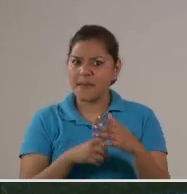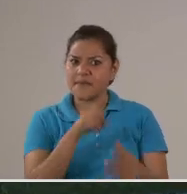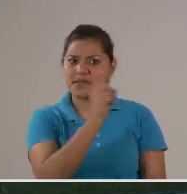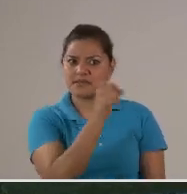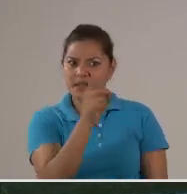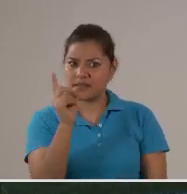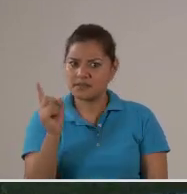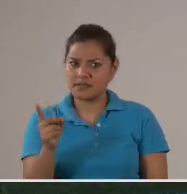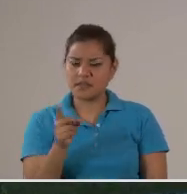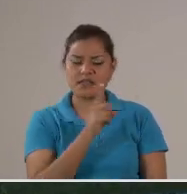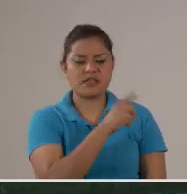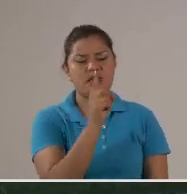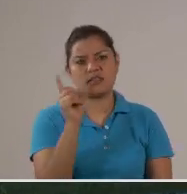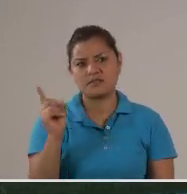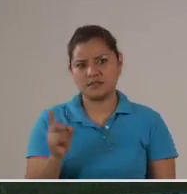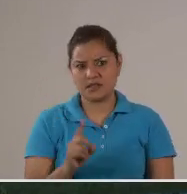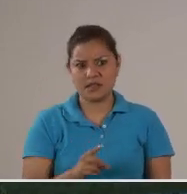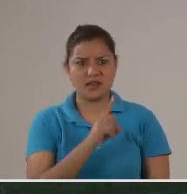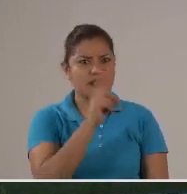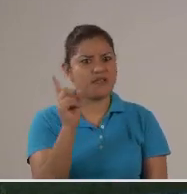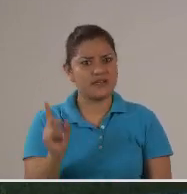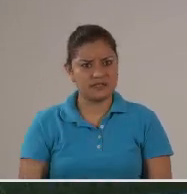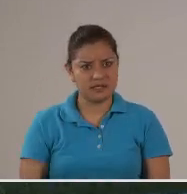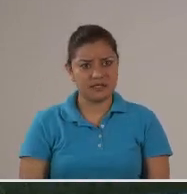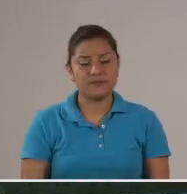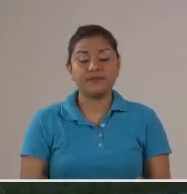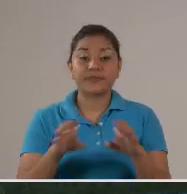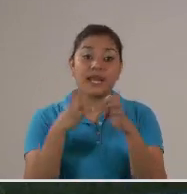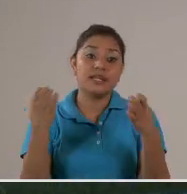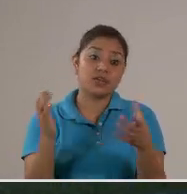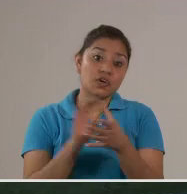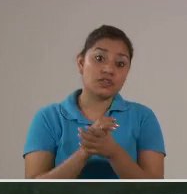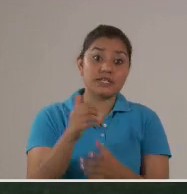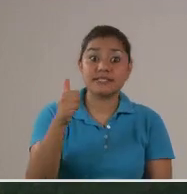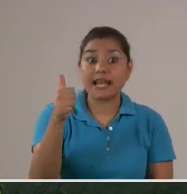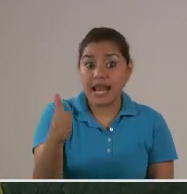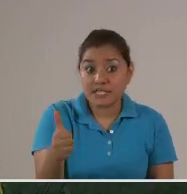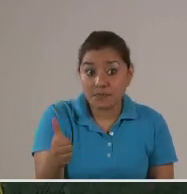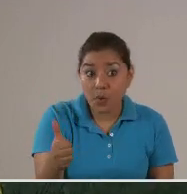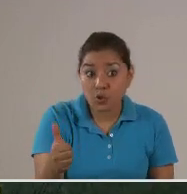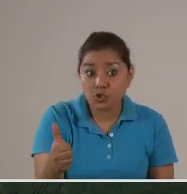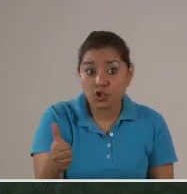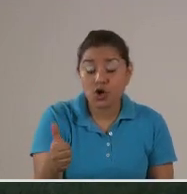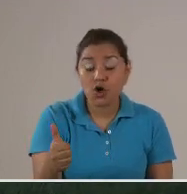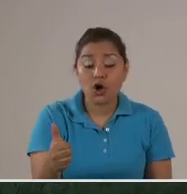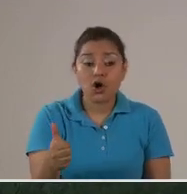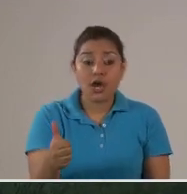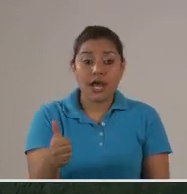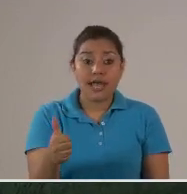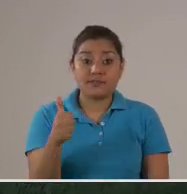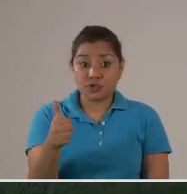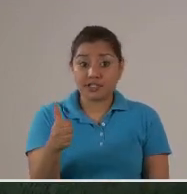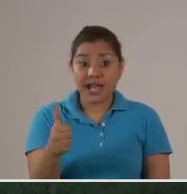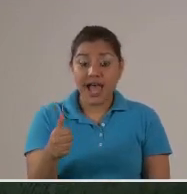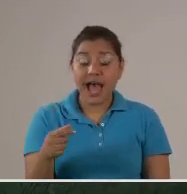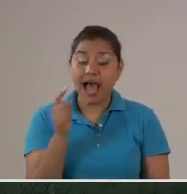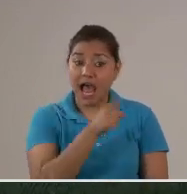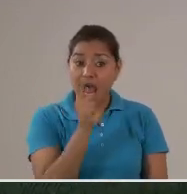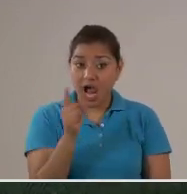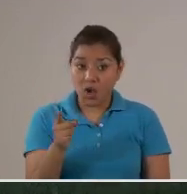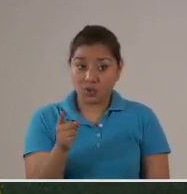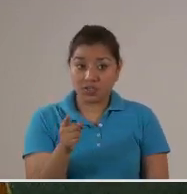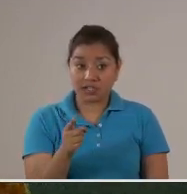le siguen el juego y entonces eh el esposo acusa a la esposa la esposa acusa al hijo el hijo acusa a